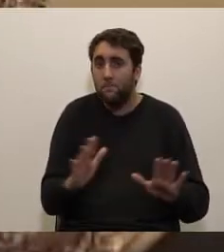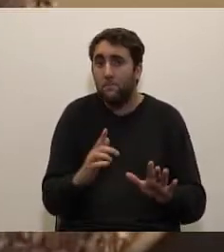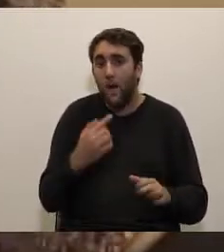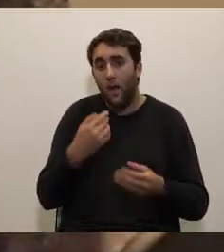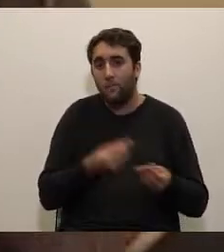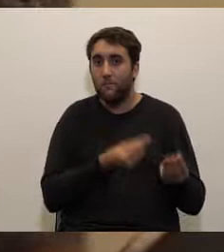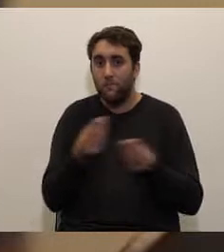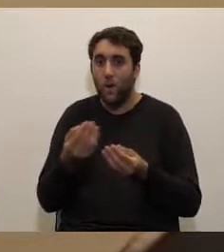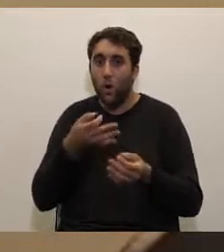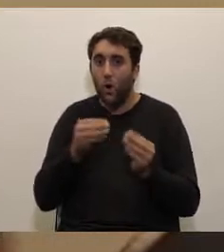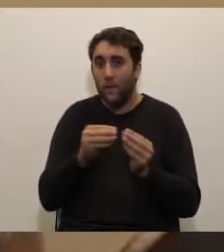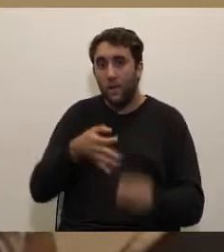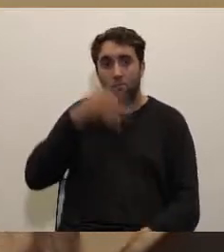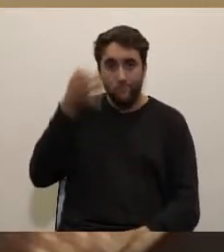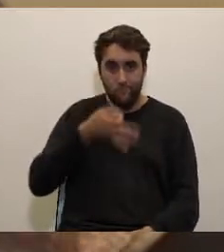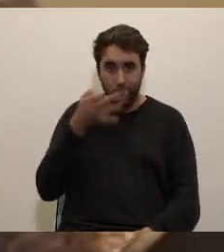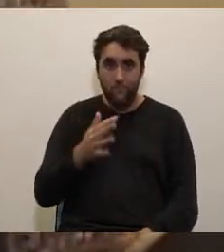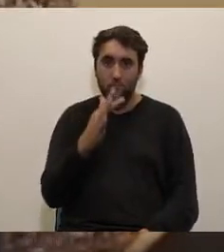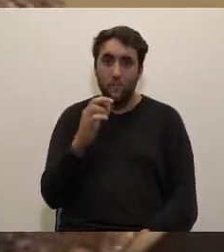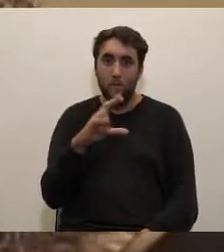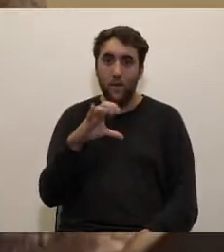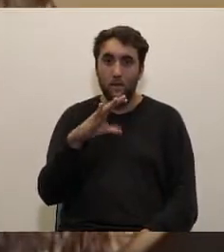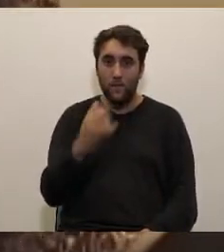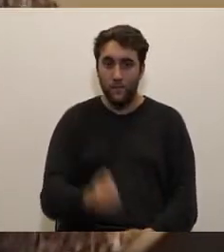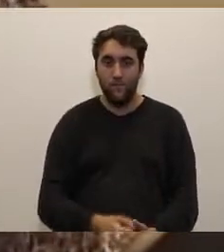la palabra a Florencia.